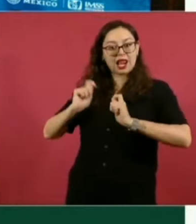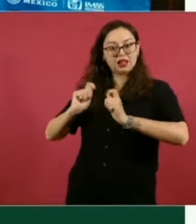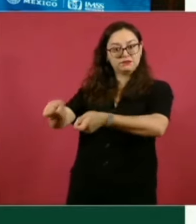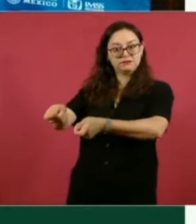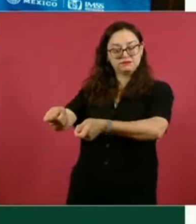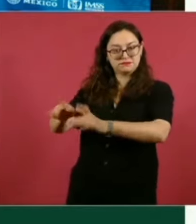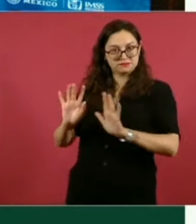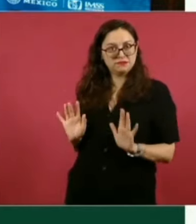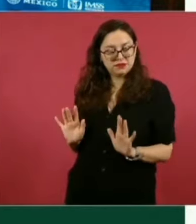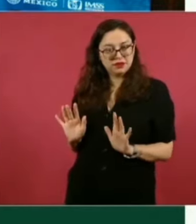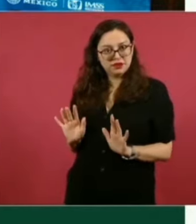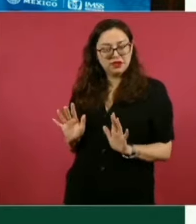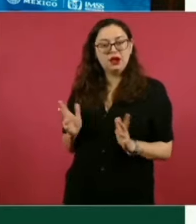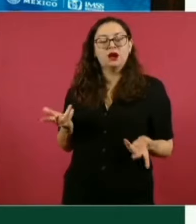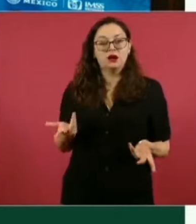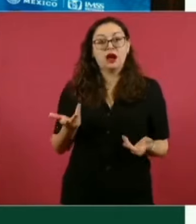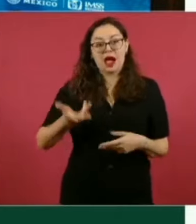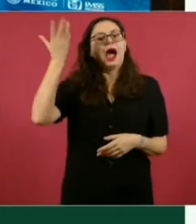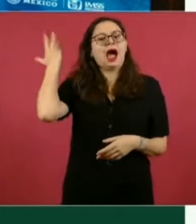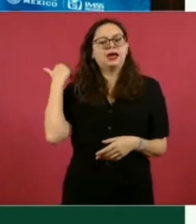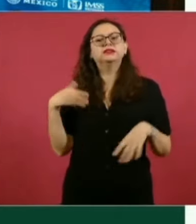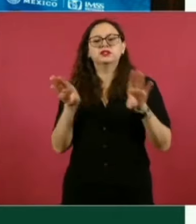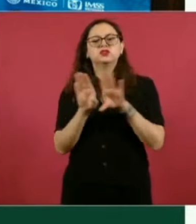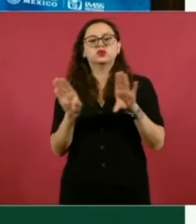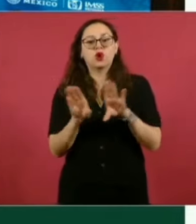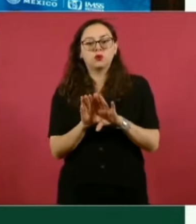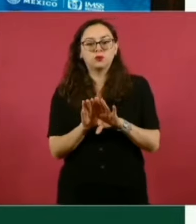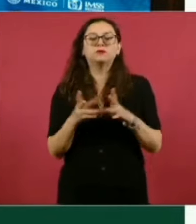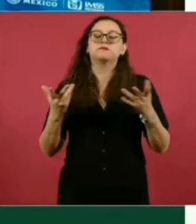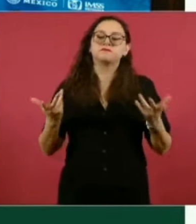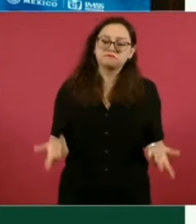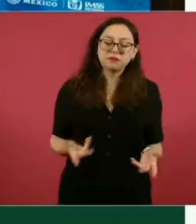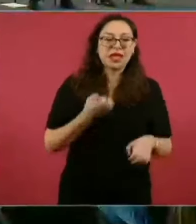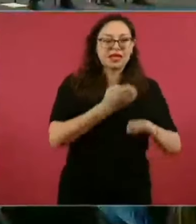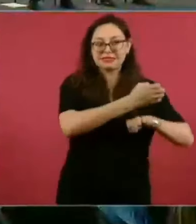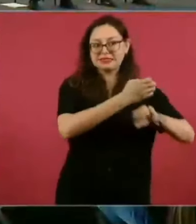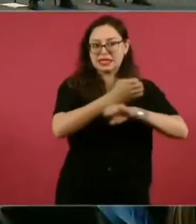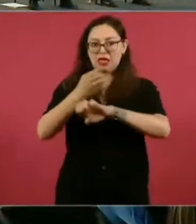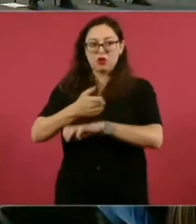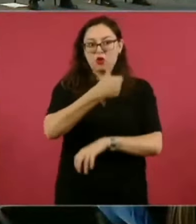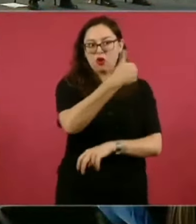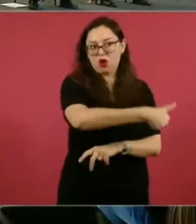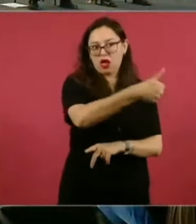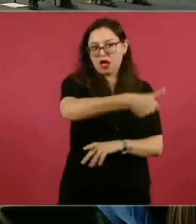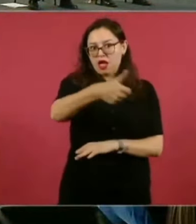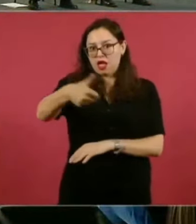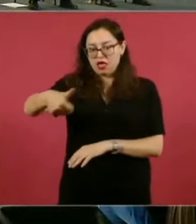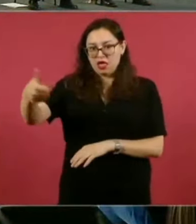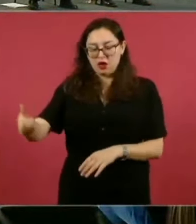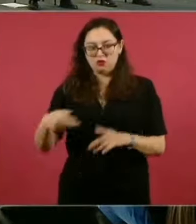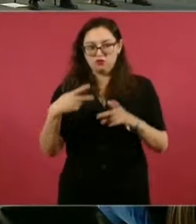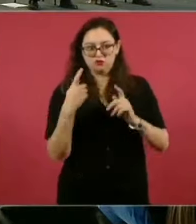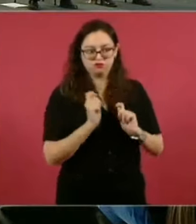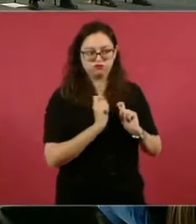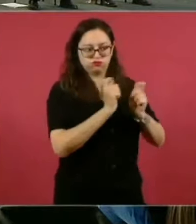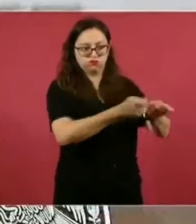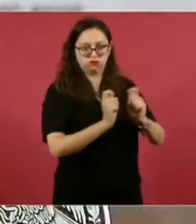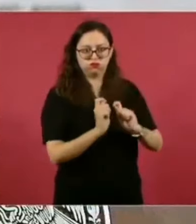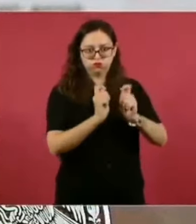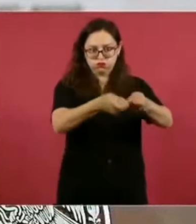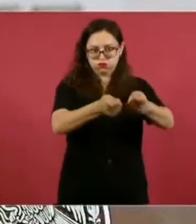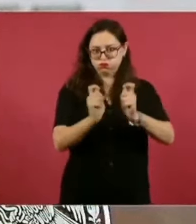Secretarías de Salud y financiaba parcialmente el Seguro Popular, para hacer una evaluación